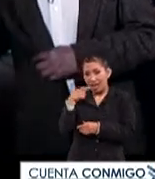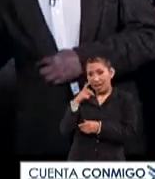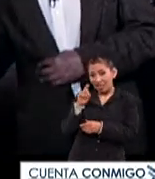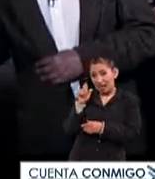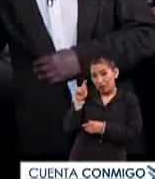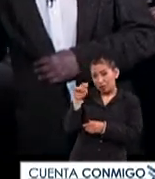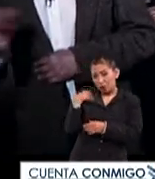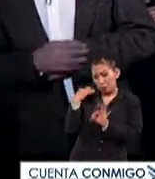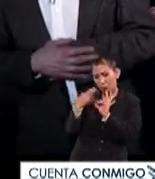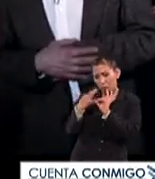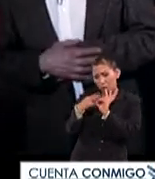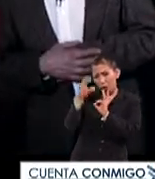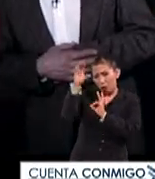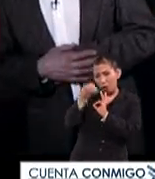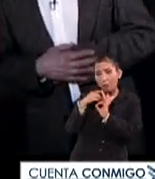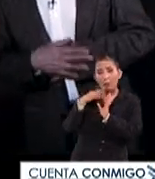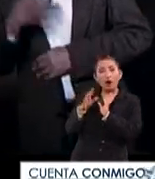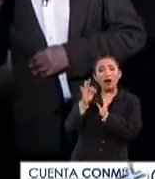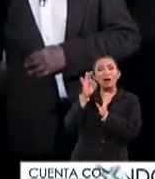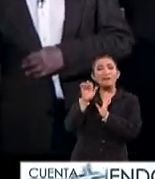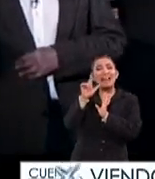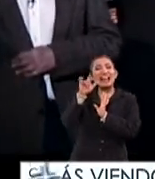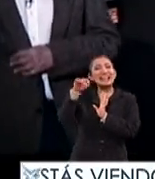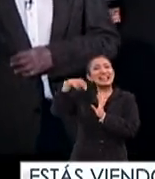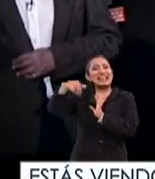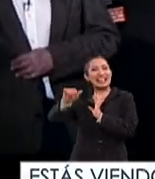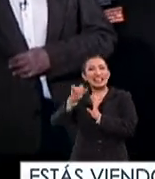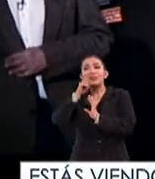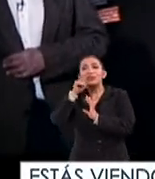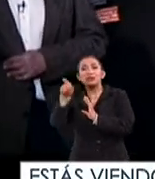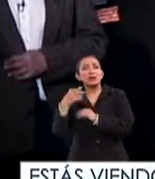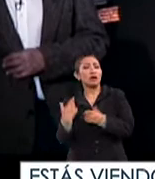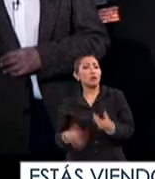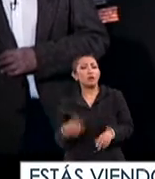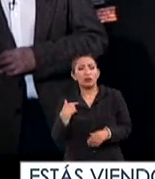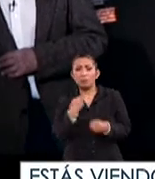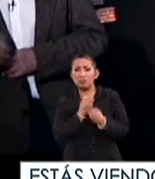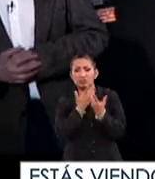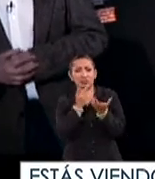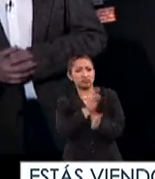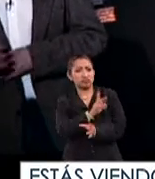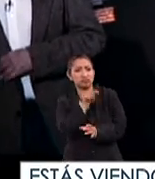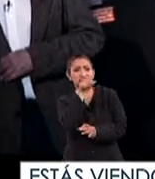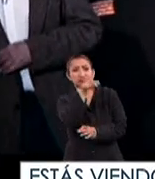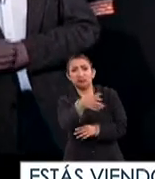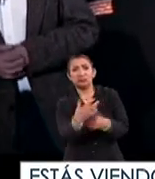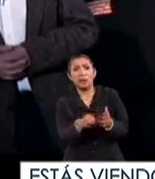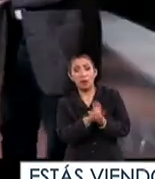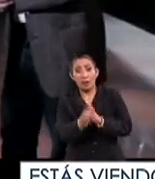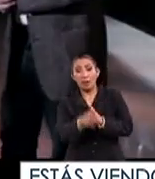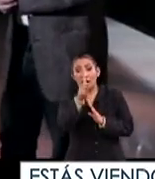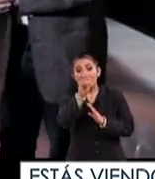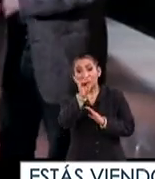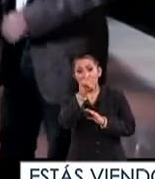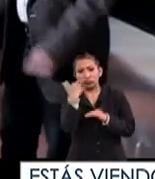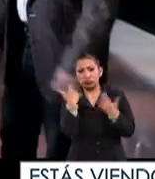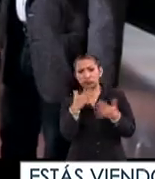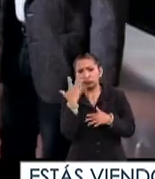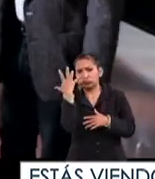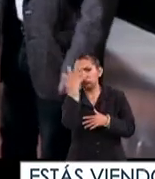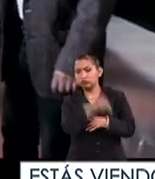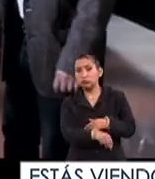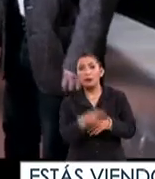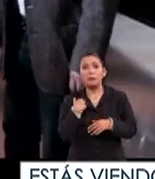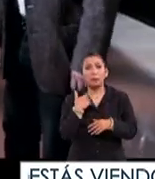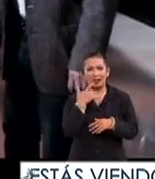puntual y recupera voces, por ejemplo, a Fellini, que decía que era poesía pura lo que había hecho, por ejemplo, en Psicosis, ¿no? Exacto, y es